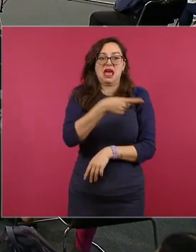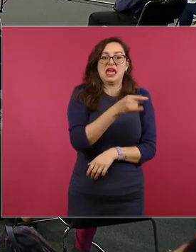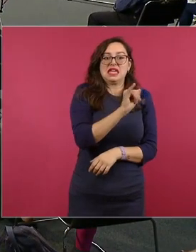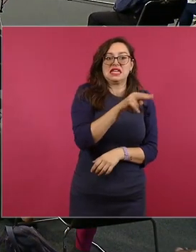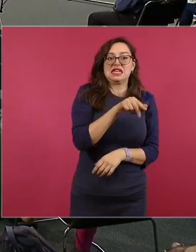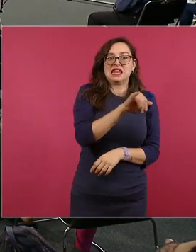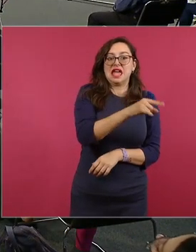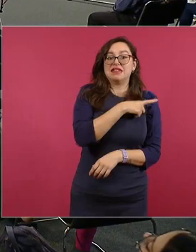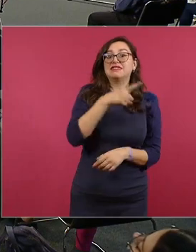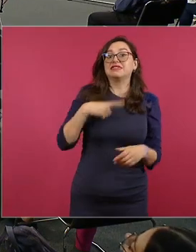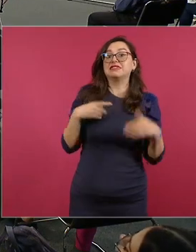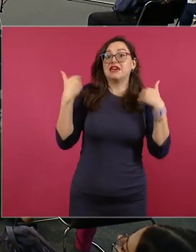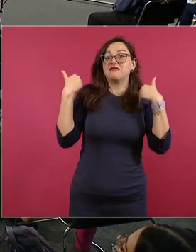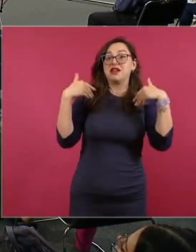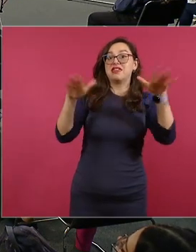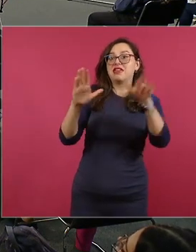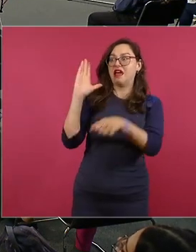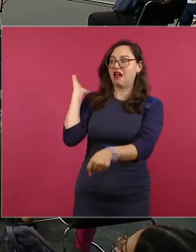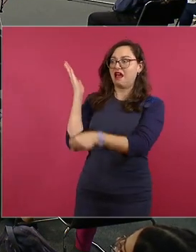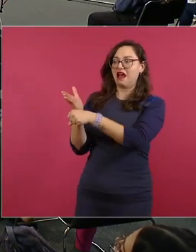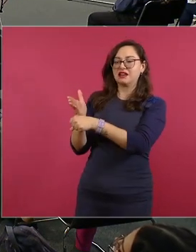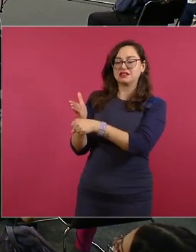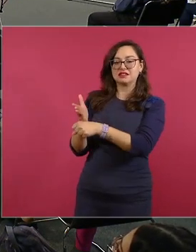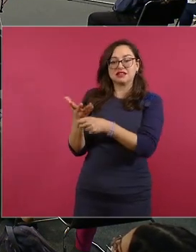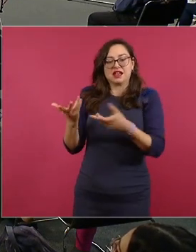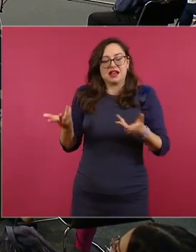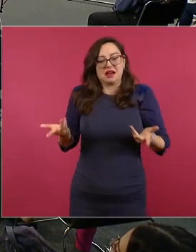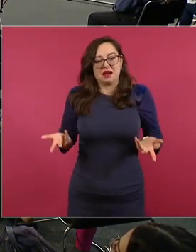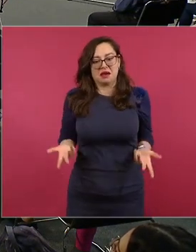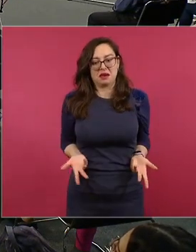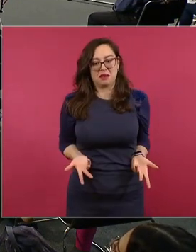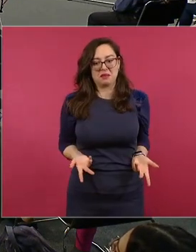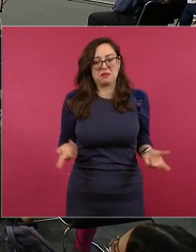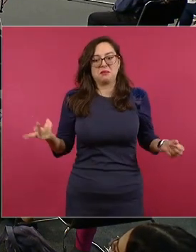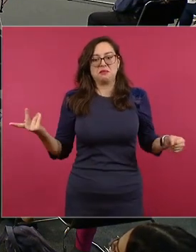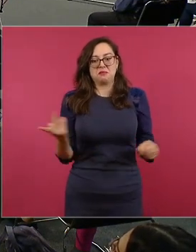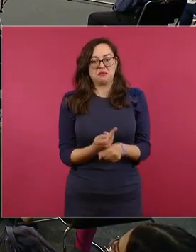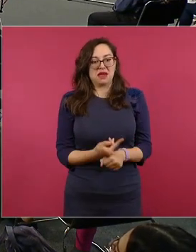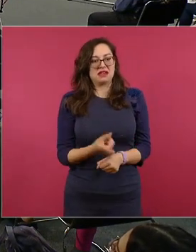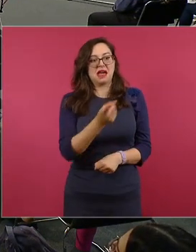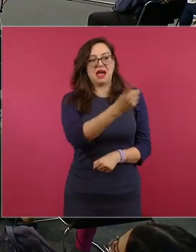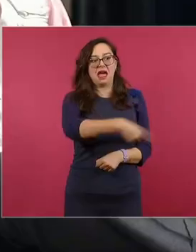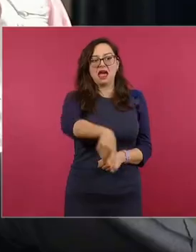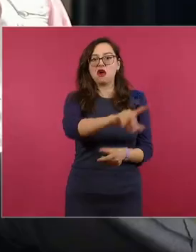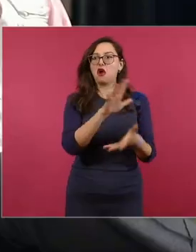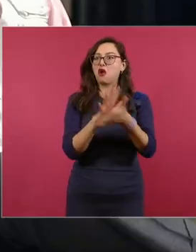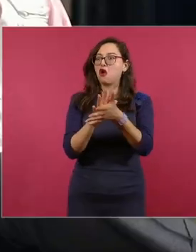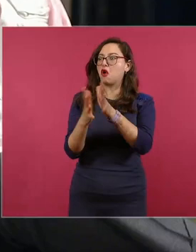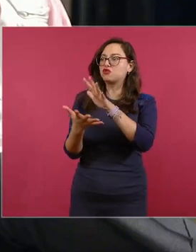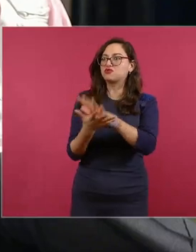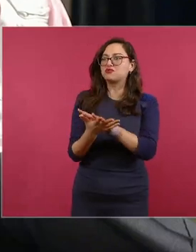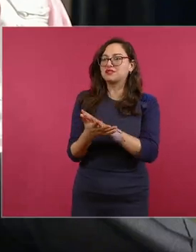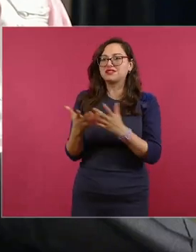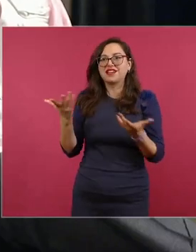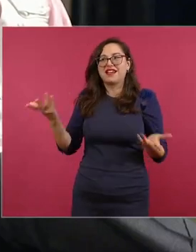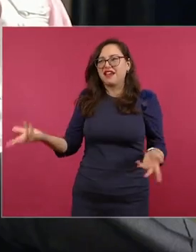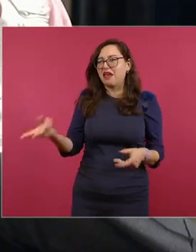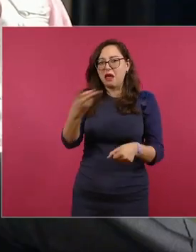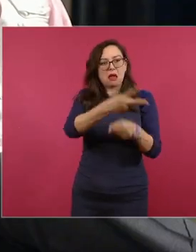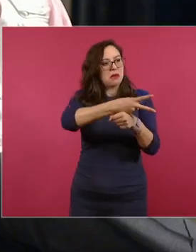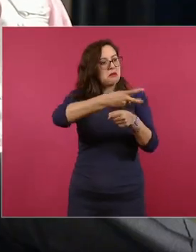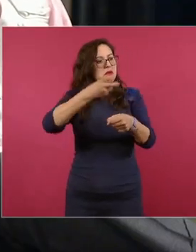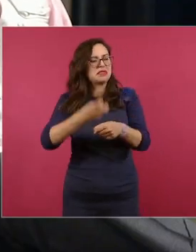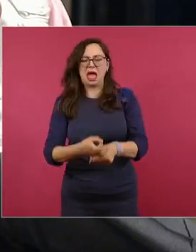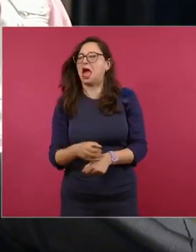sancionar. Es decir, el INAI, hoy encabezado por Adrián Alcalá, sigue siendo una cueva de corrupción, de